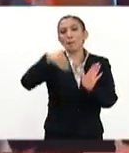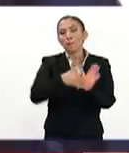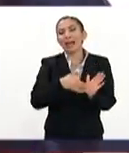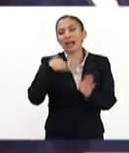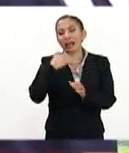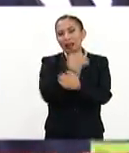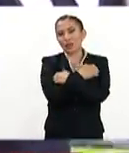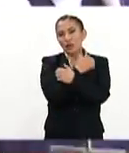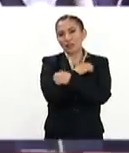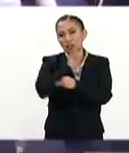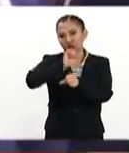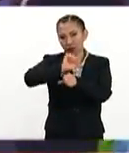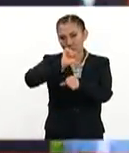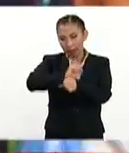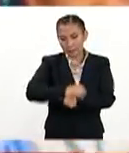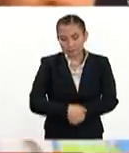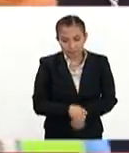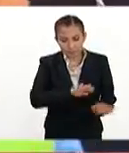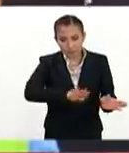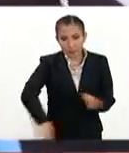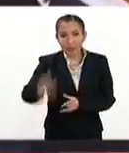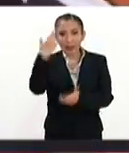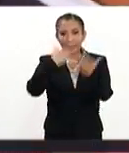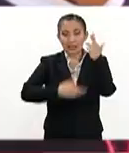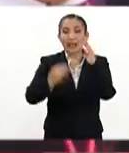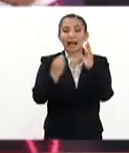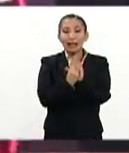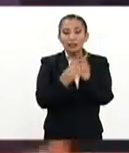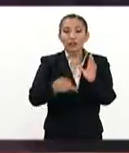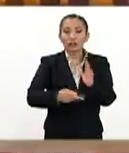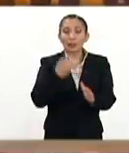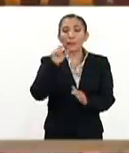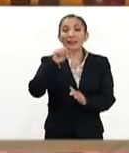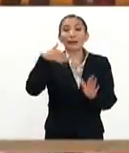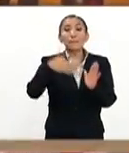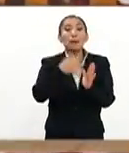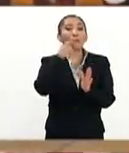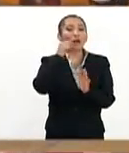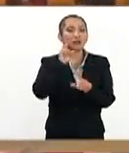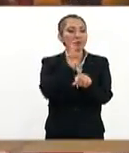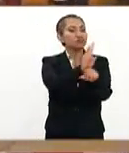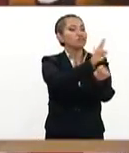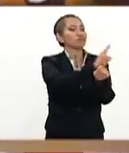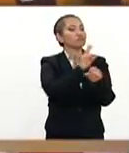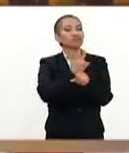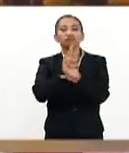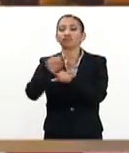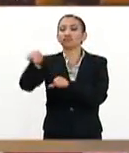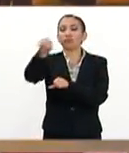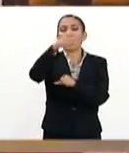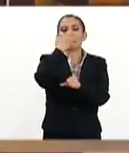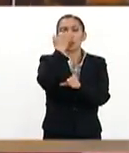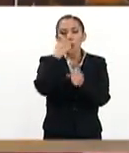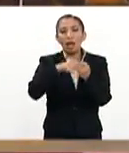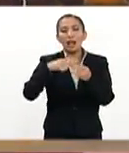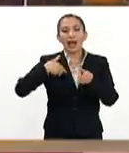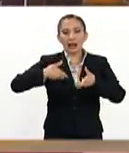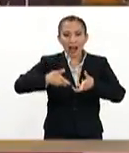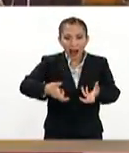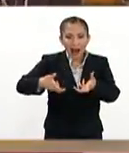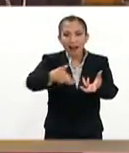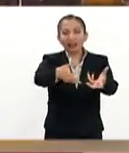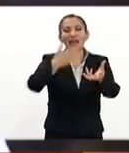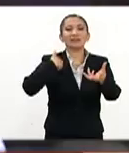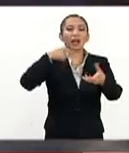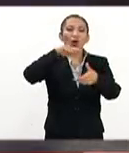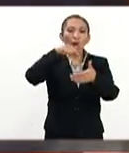6.565.000 en educación secundaria. Ante el regreso a clase de más de 20.000 policías, serán desplegados en escuelas, vialidades principales